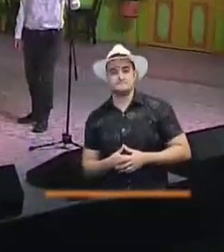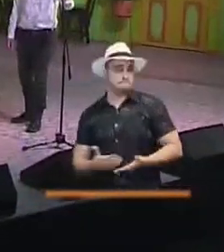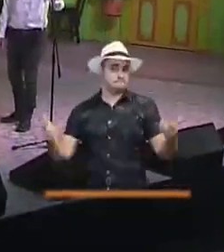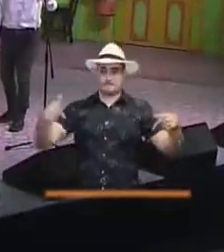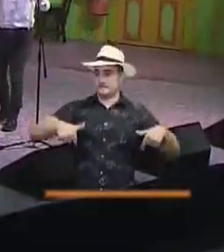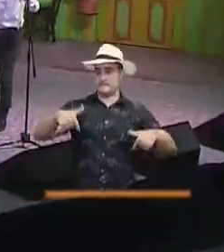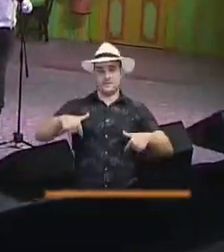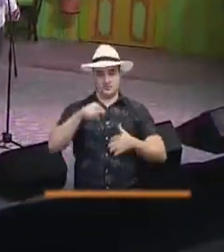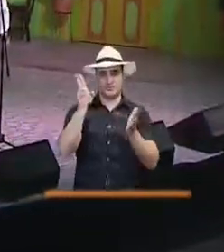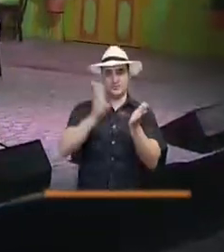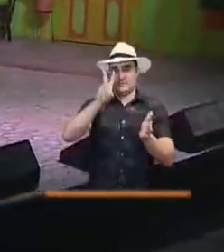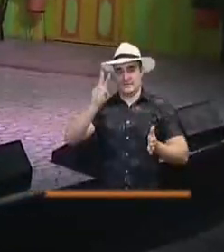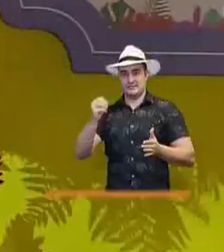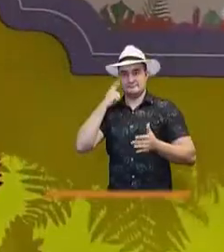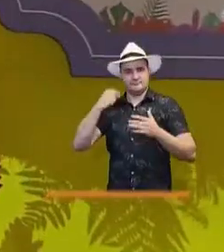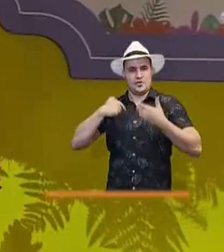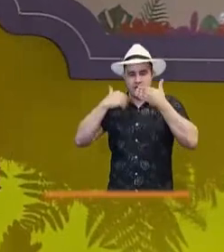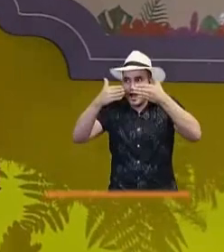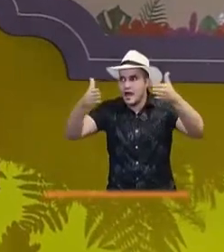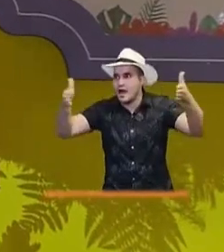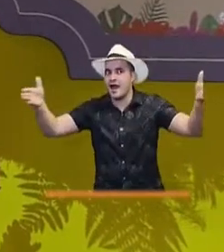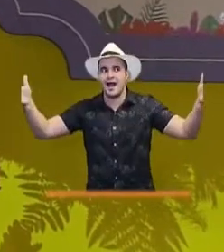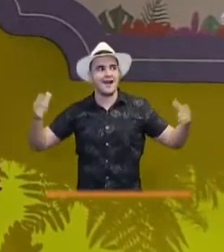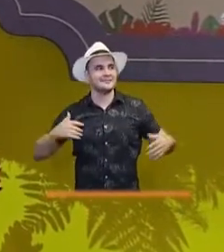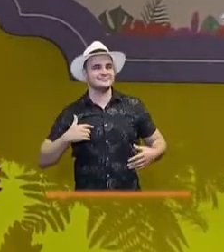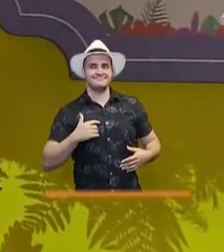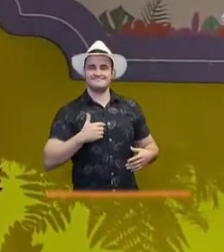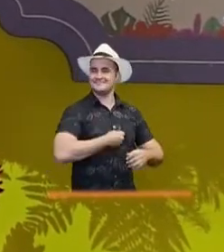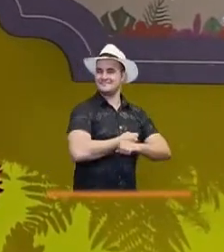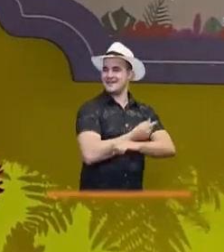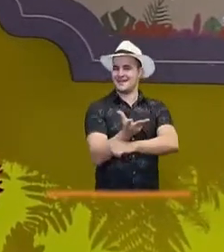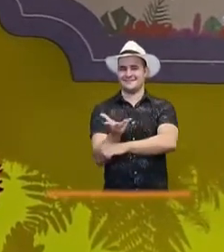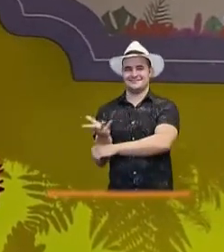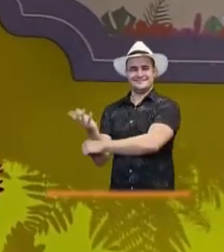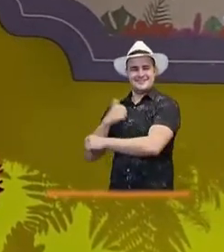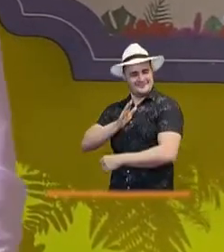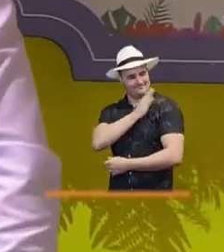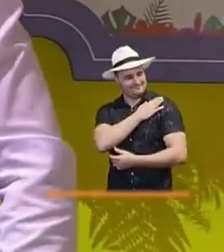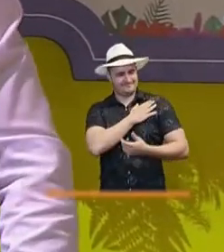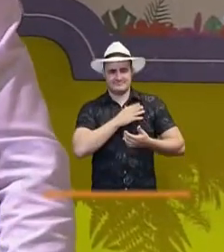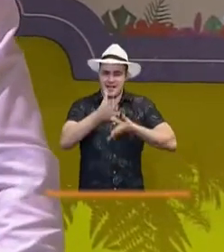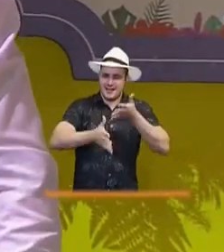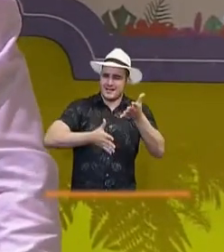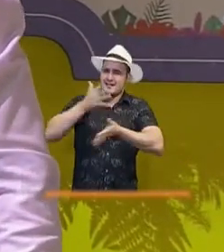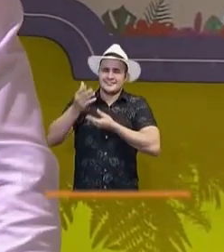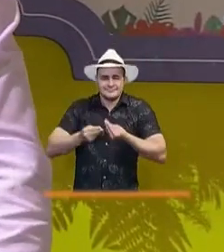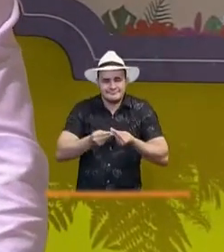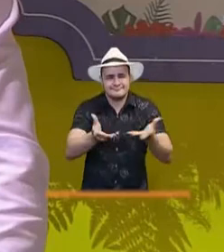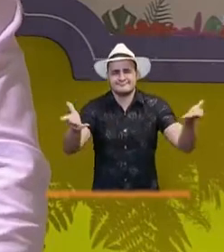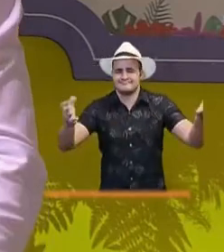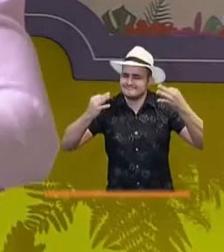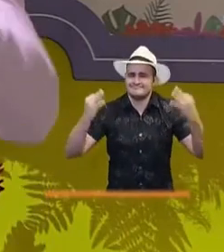Este año salgo a la luz a hacer un verso sensato, porque es que lo